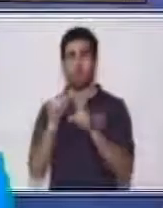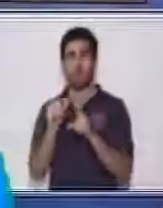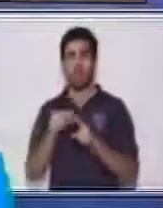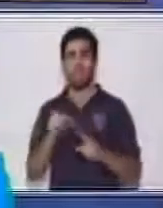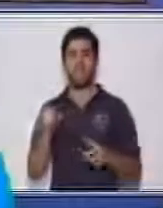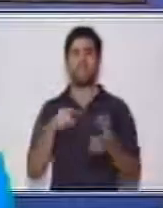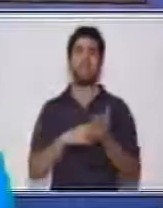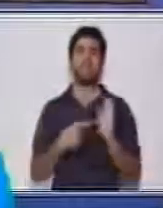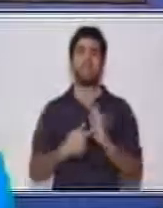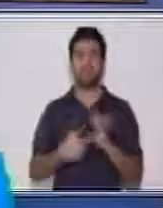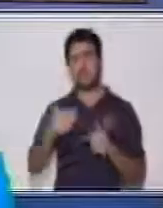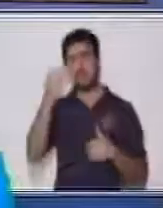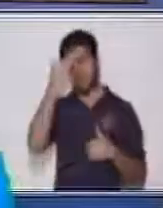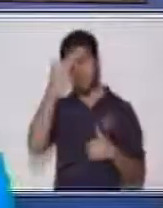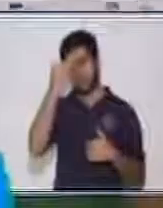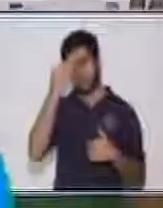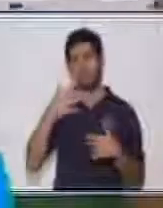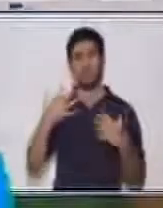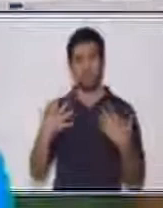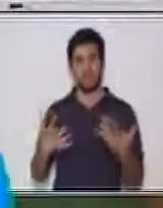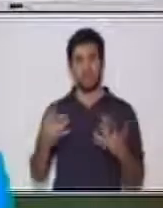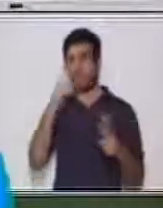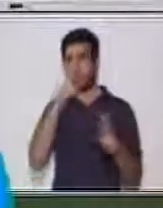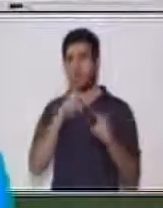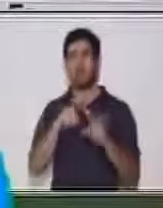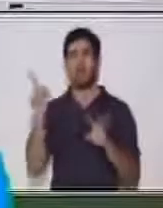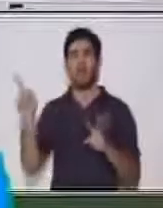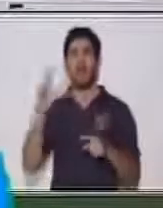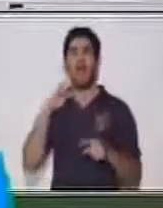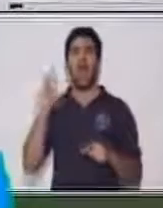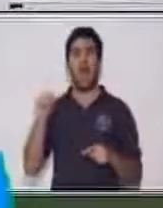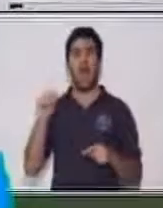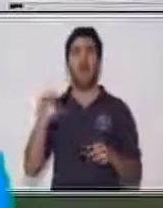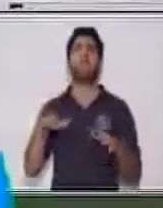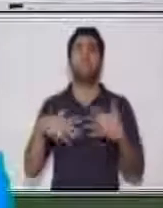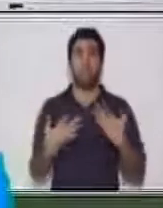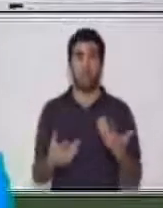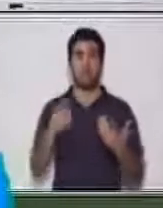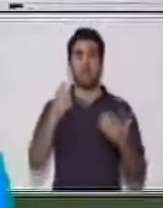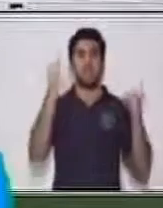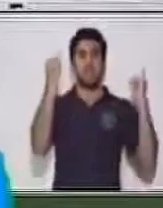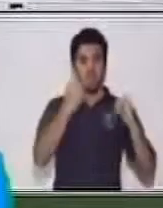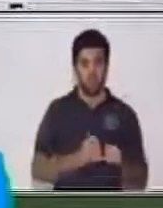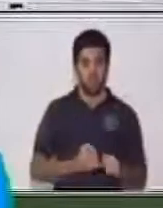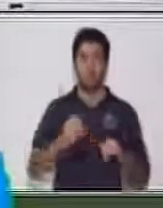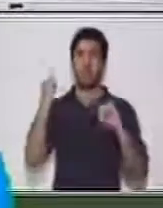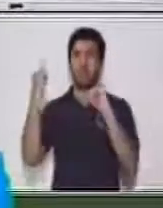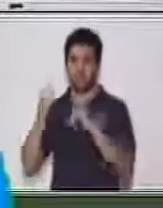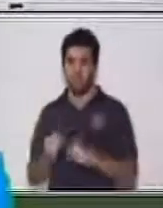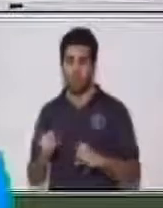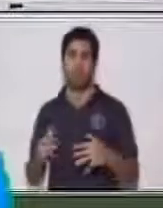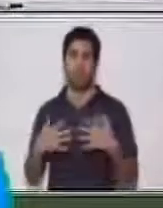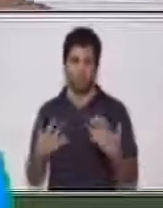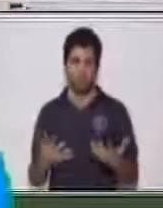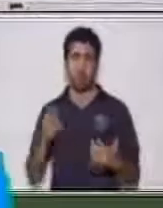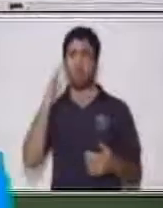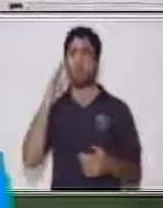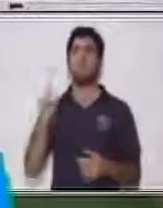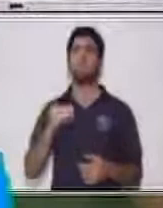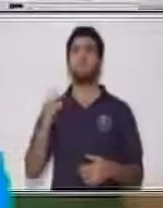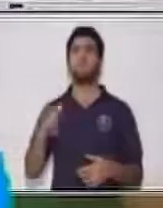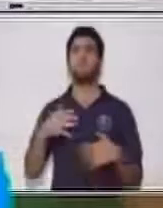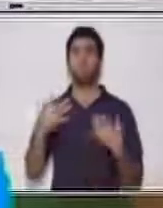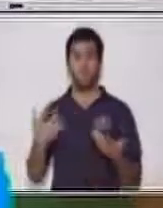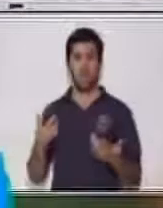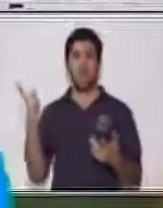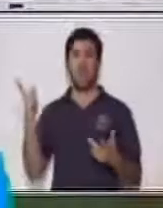significan. Y tenemos por último el habla. El habla es individual. ¿Por qué es individual? Porque la realizamos